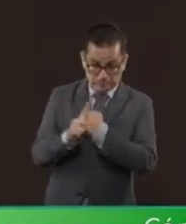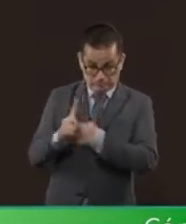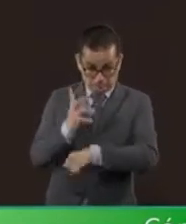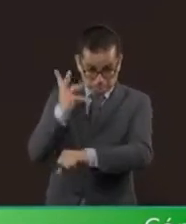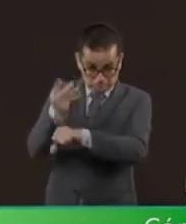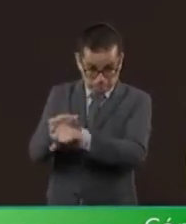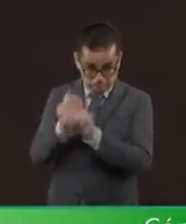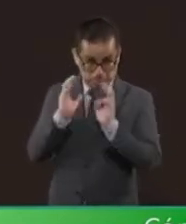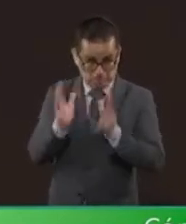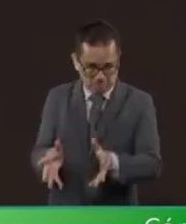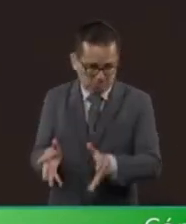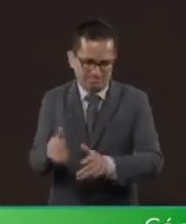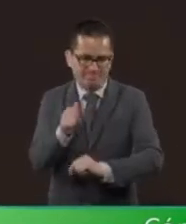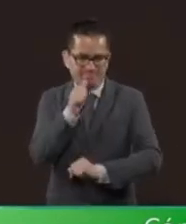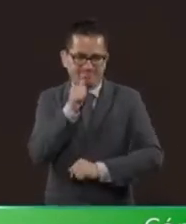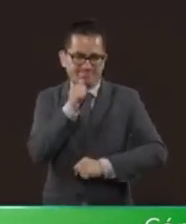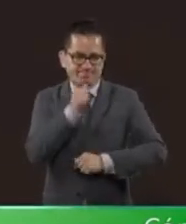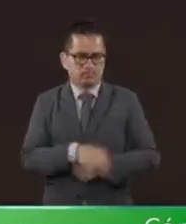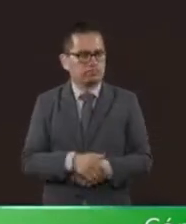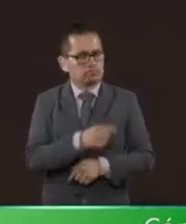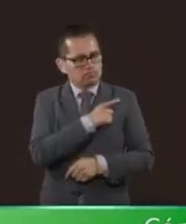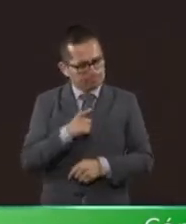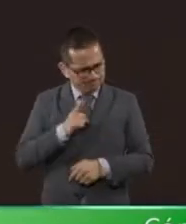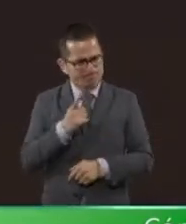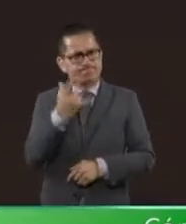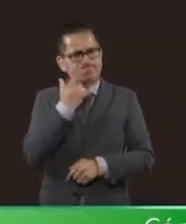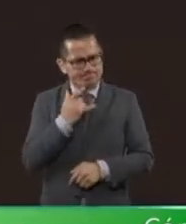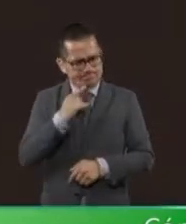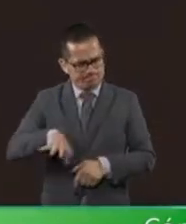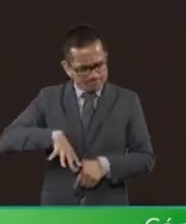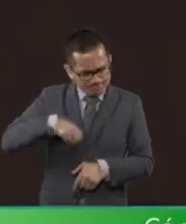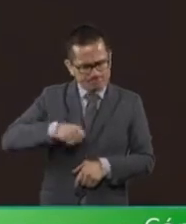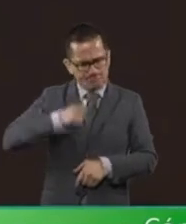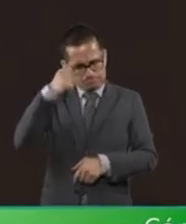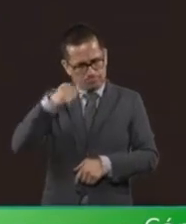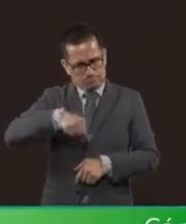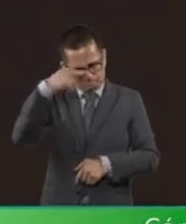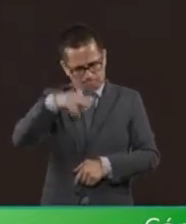trabajar duro para hacer un México de iguales. Muchas gracias.